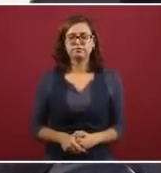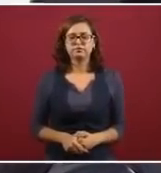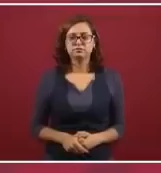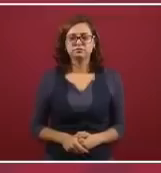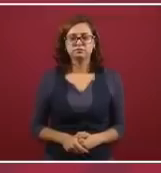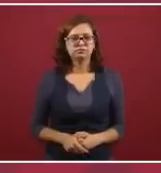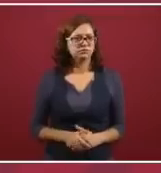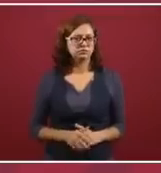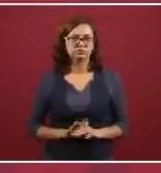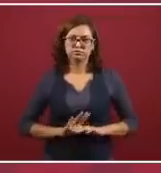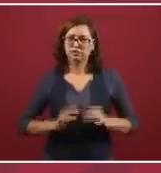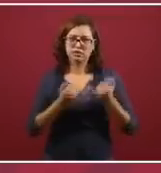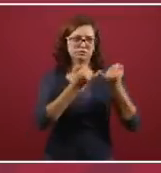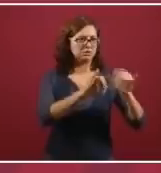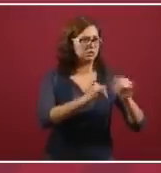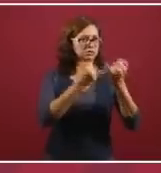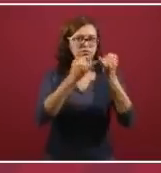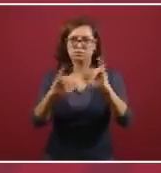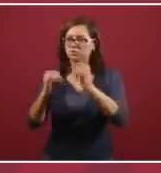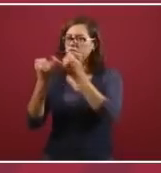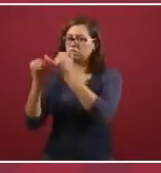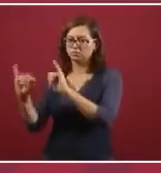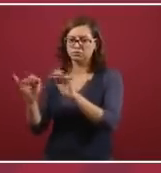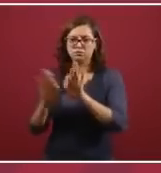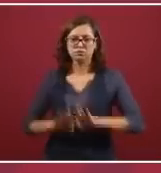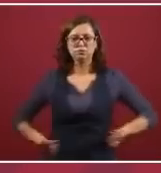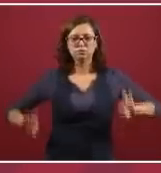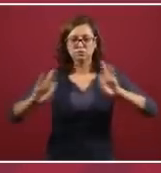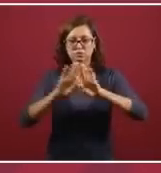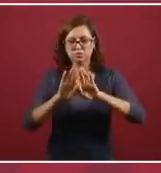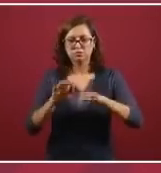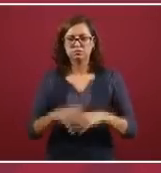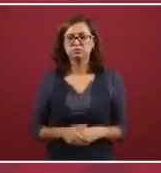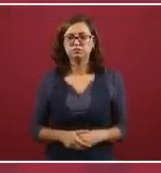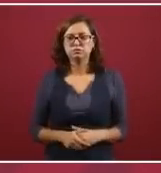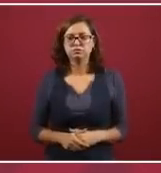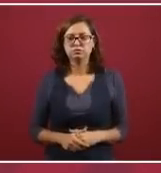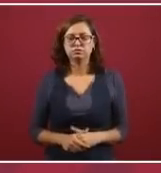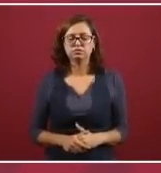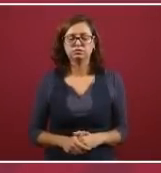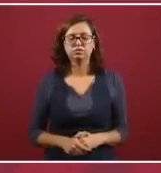independencia de poderes, ¿sí?, que es importante.